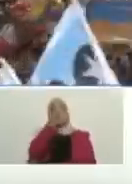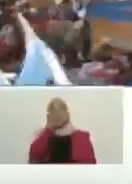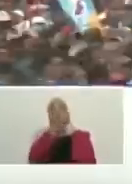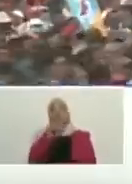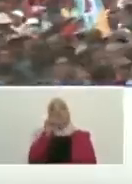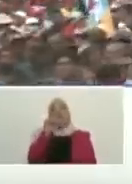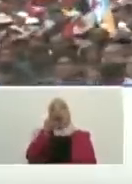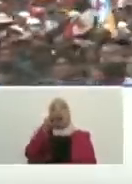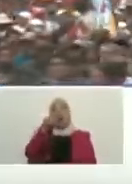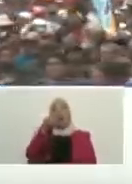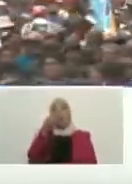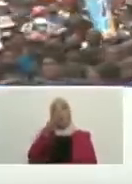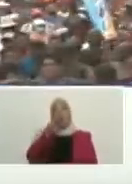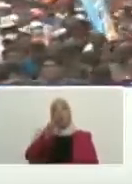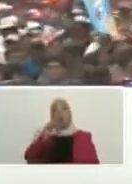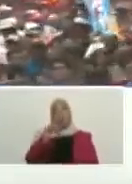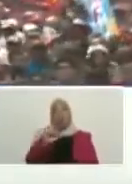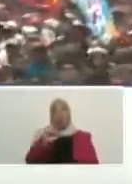soberano.